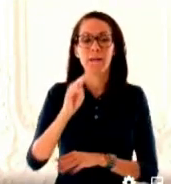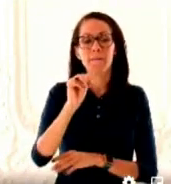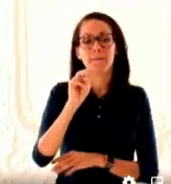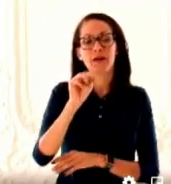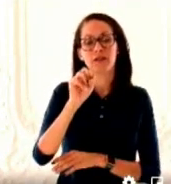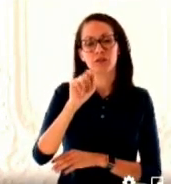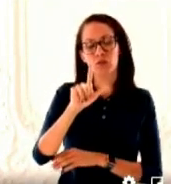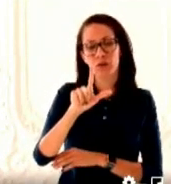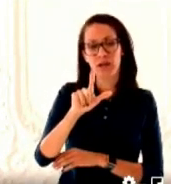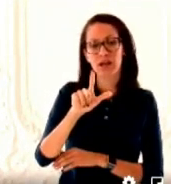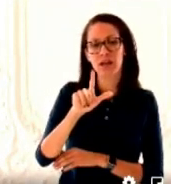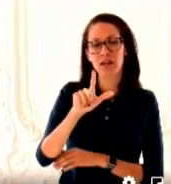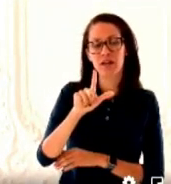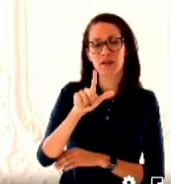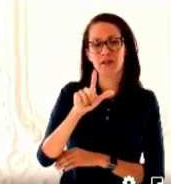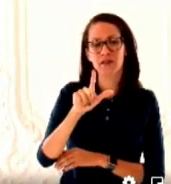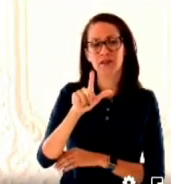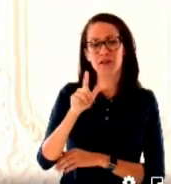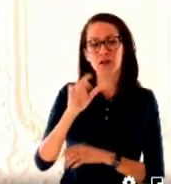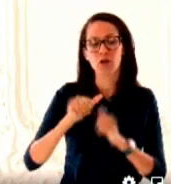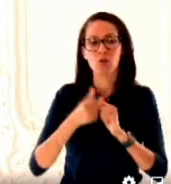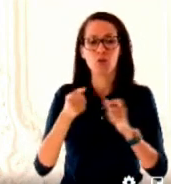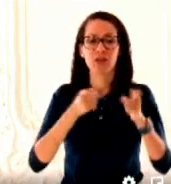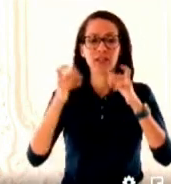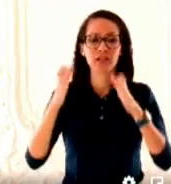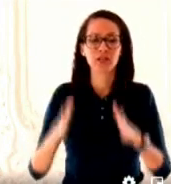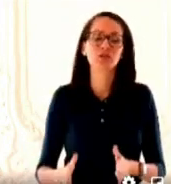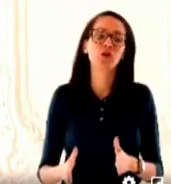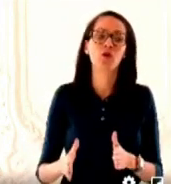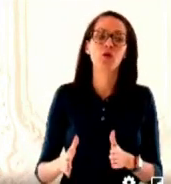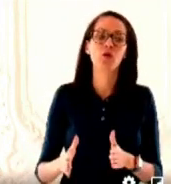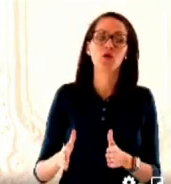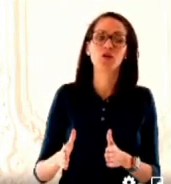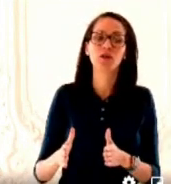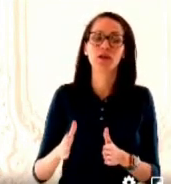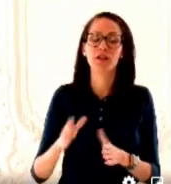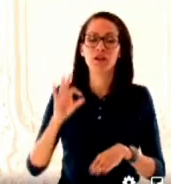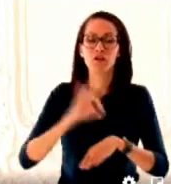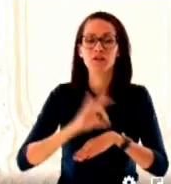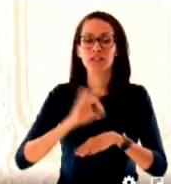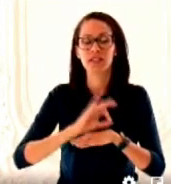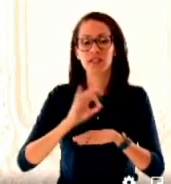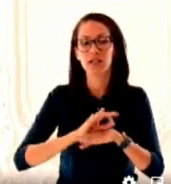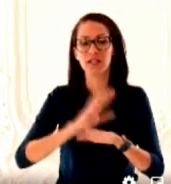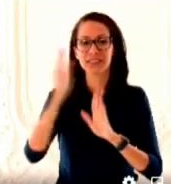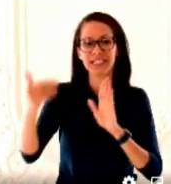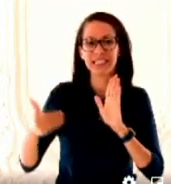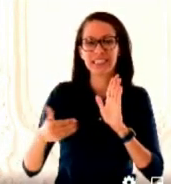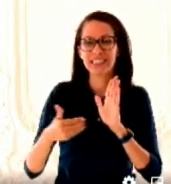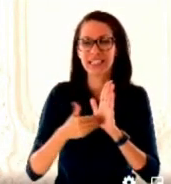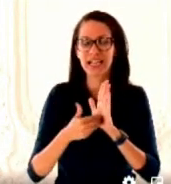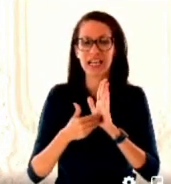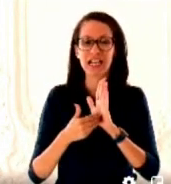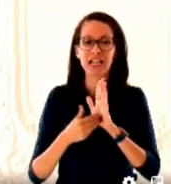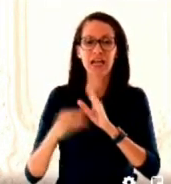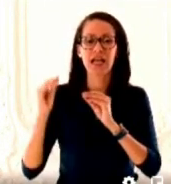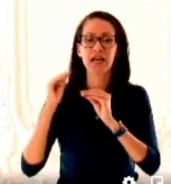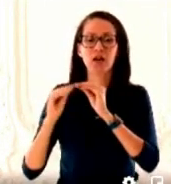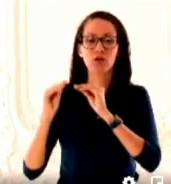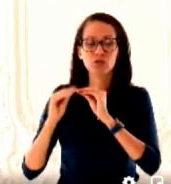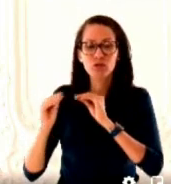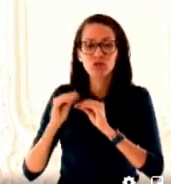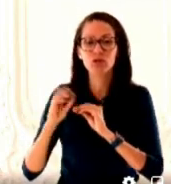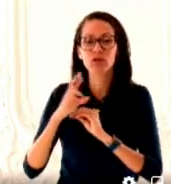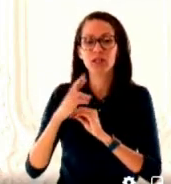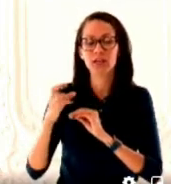Lavoy Rivera como director ejecutivo de la Oficina Central de Recuperación, Reconstrucción y